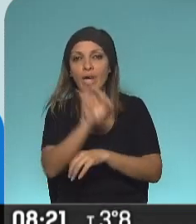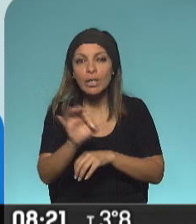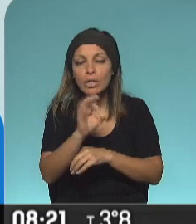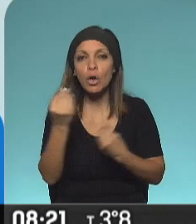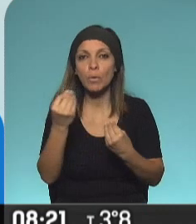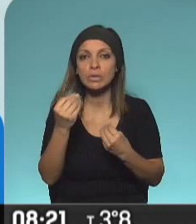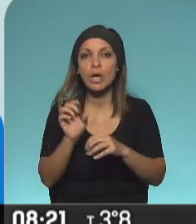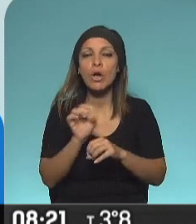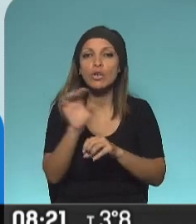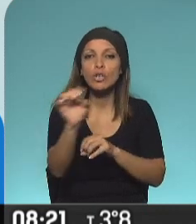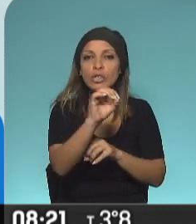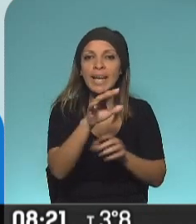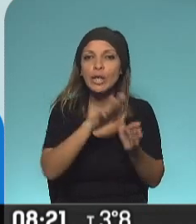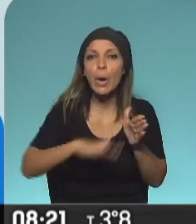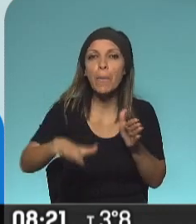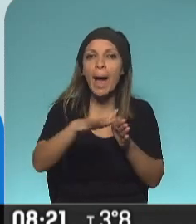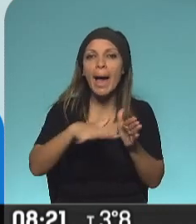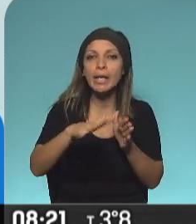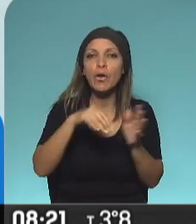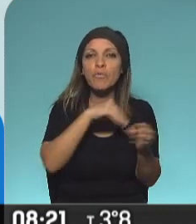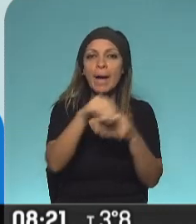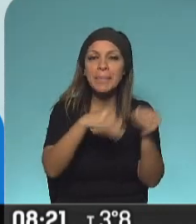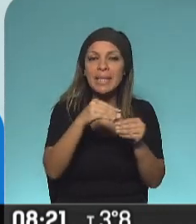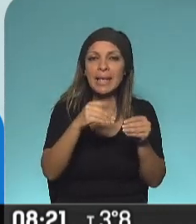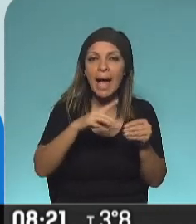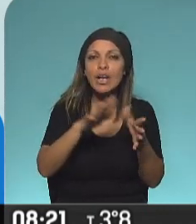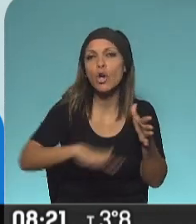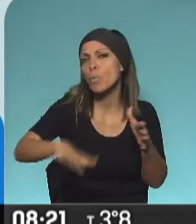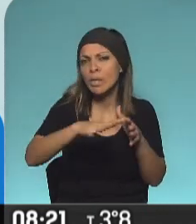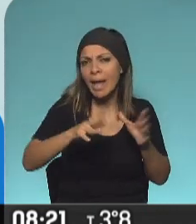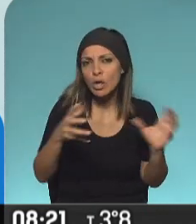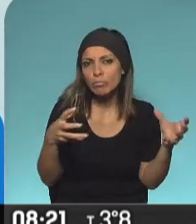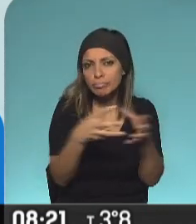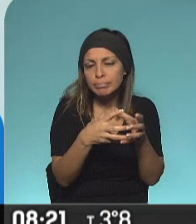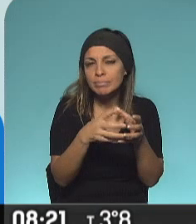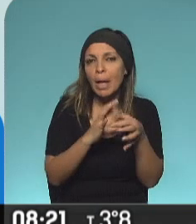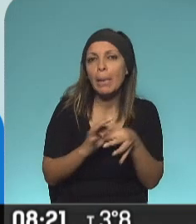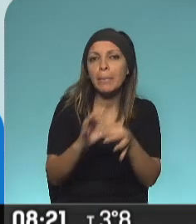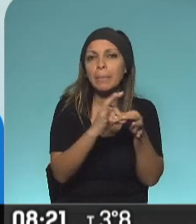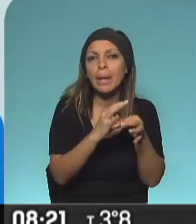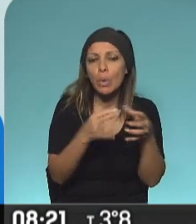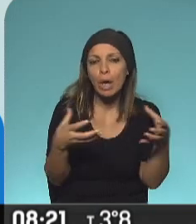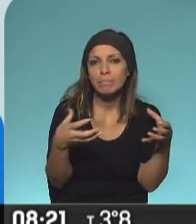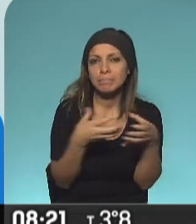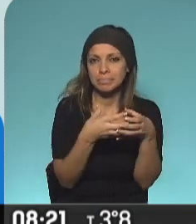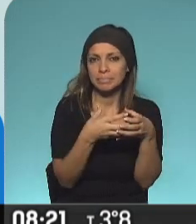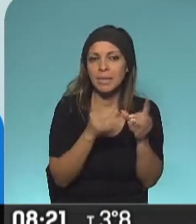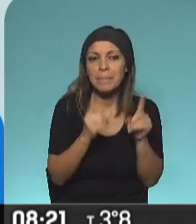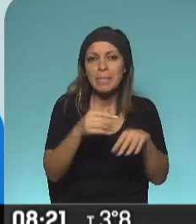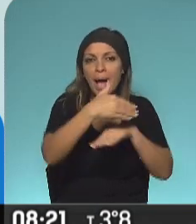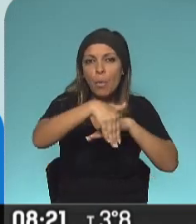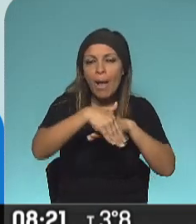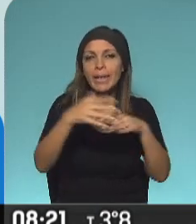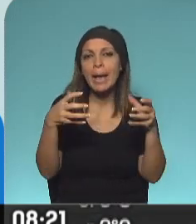contagio territorial, barrial, familiar, comunitario, del vínculo en la pequeña comunidad o en la cuadra o en la